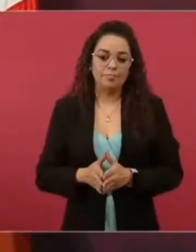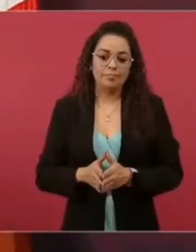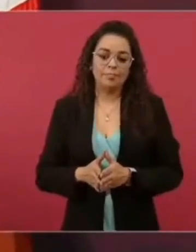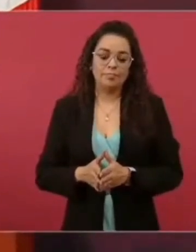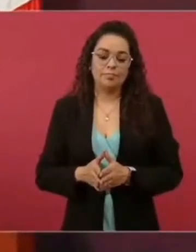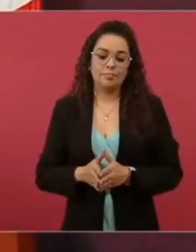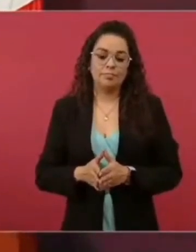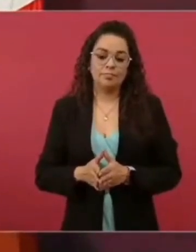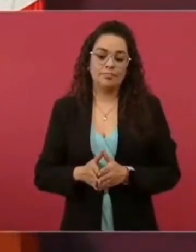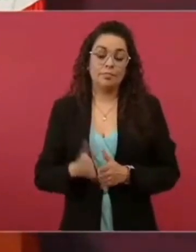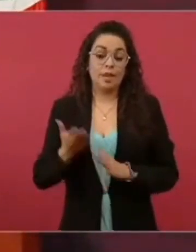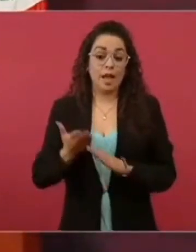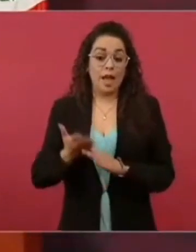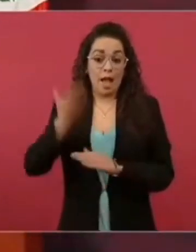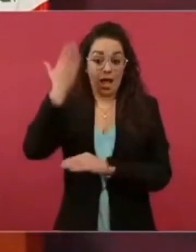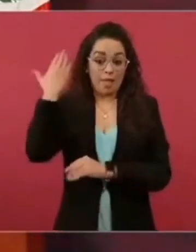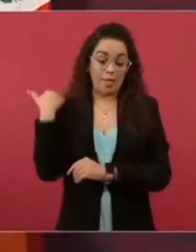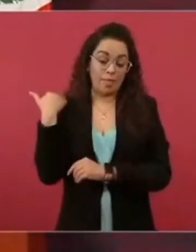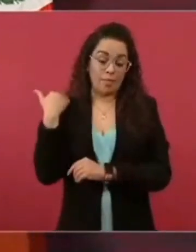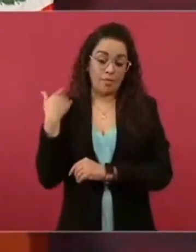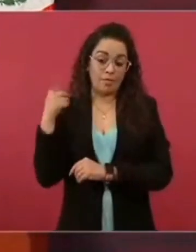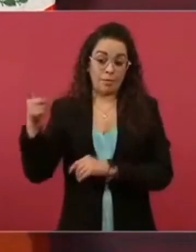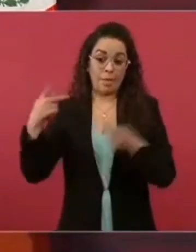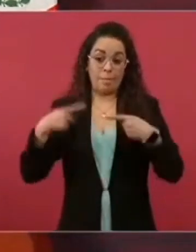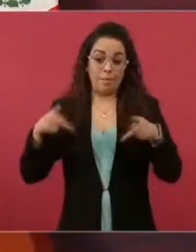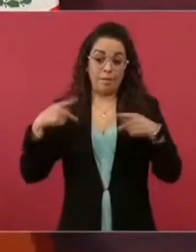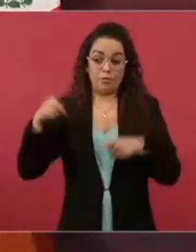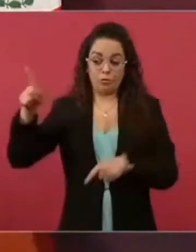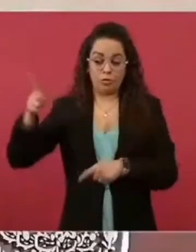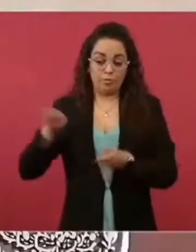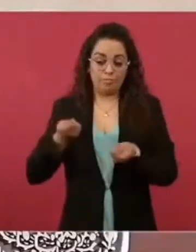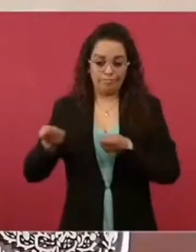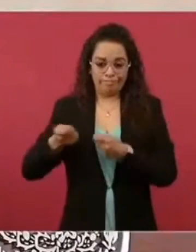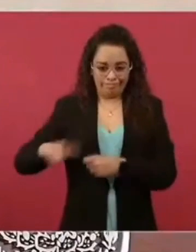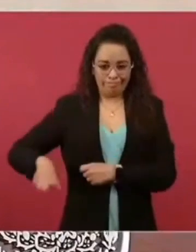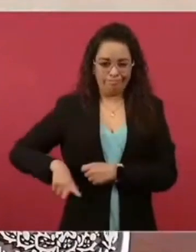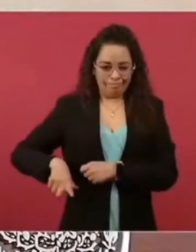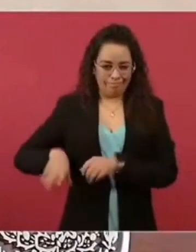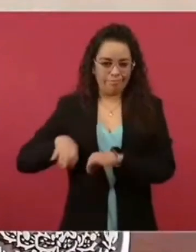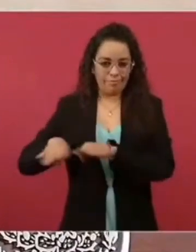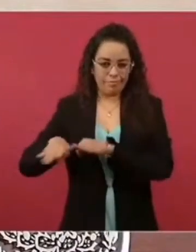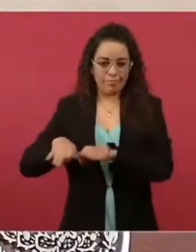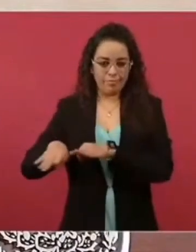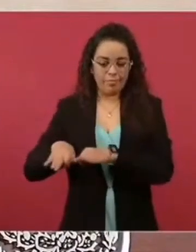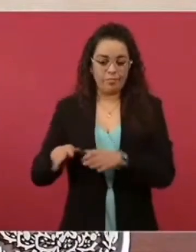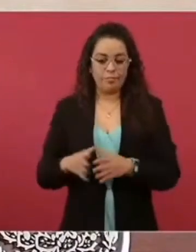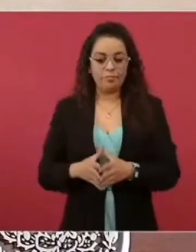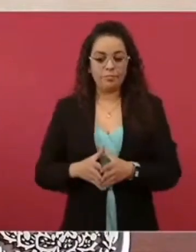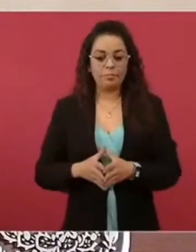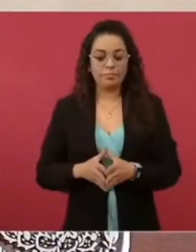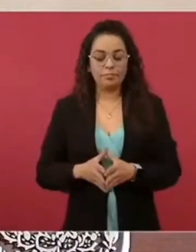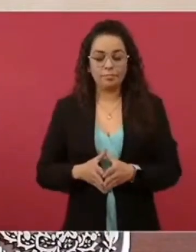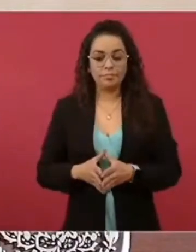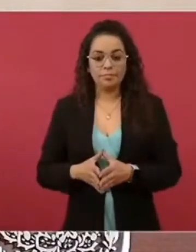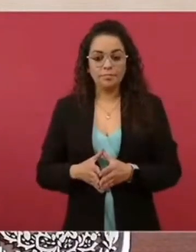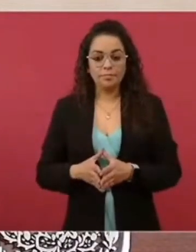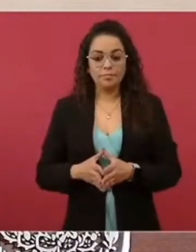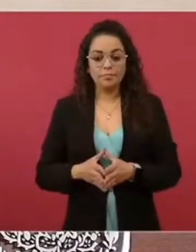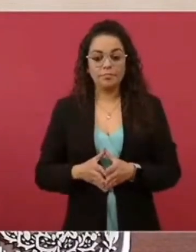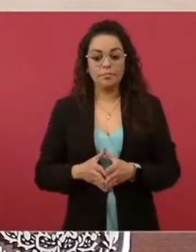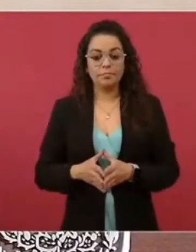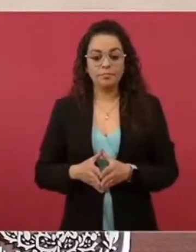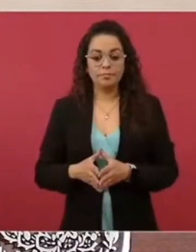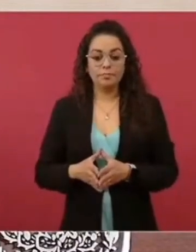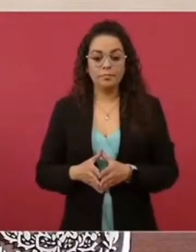a los gobernantes, que el aumento del salario